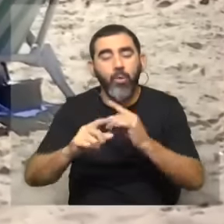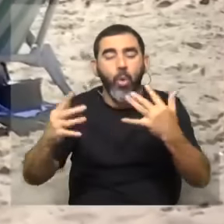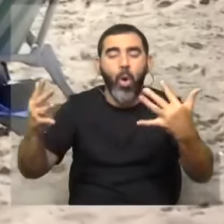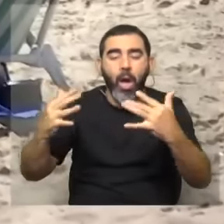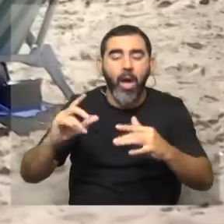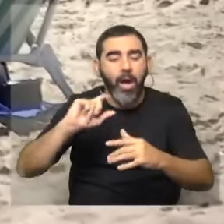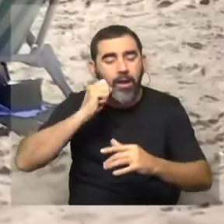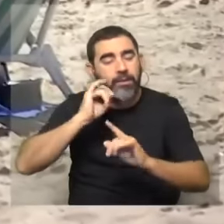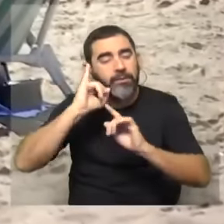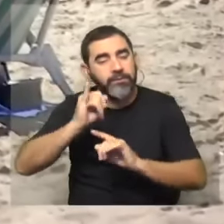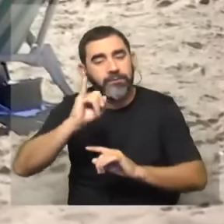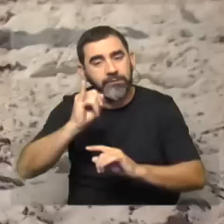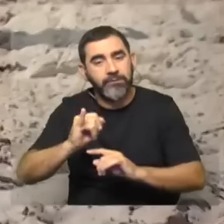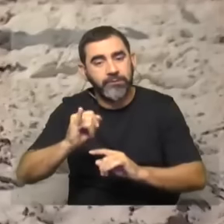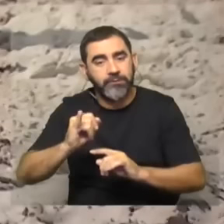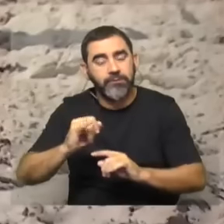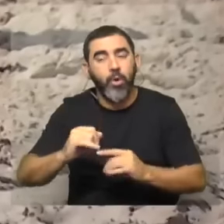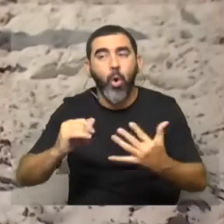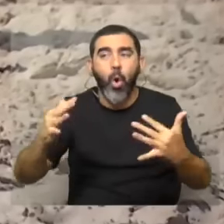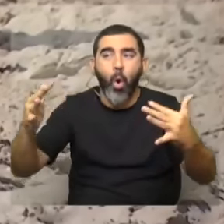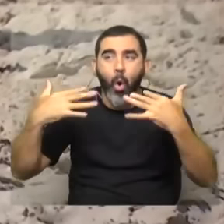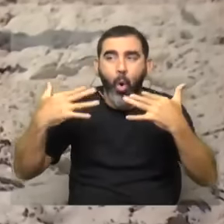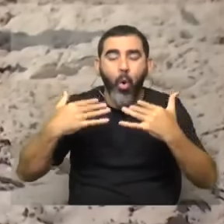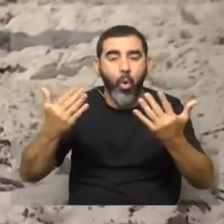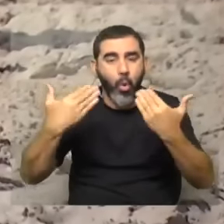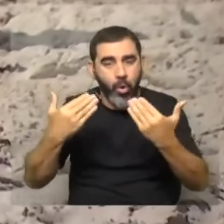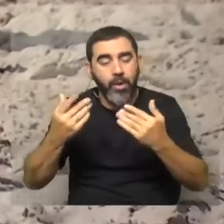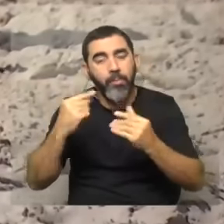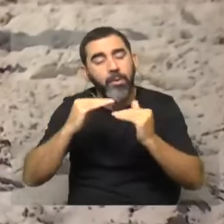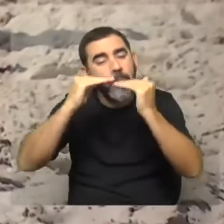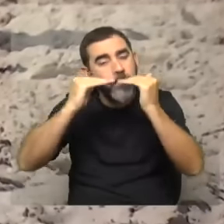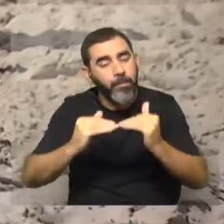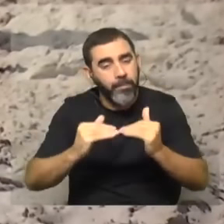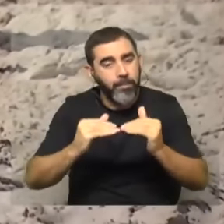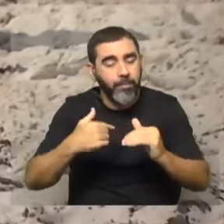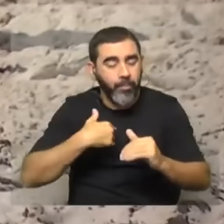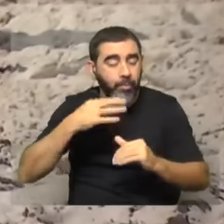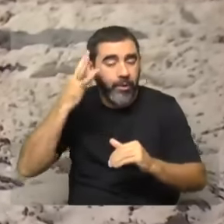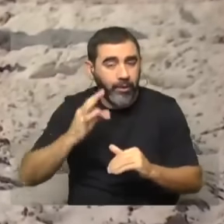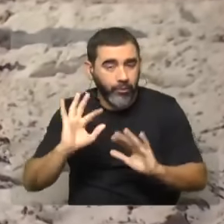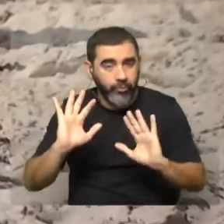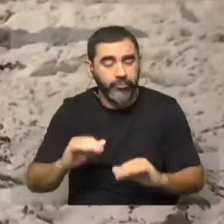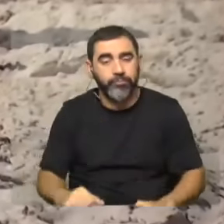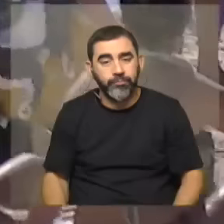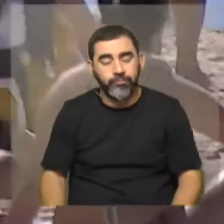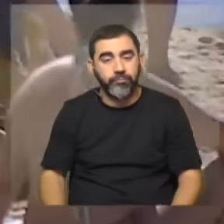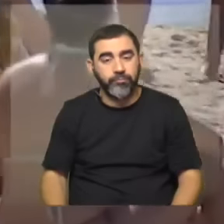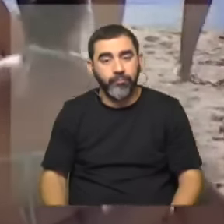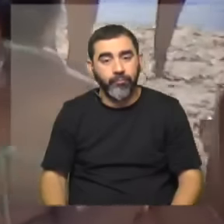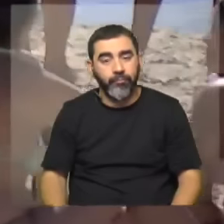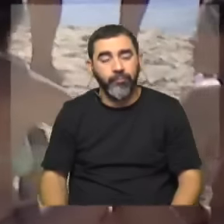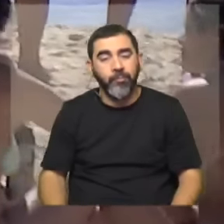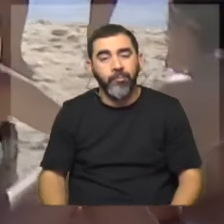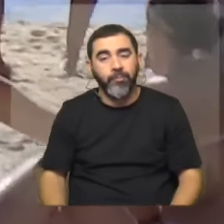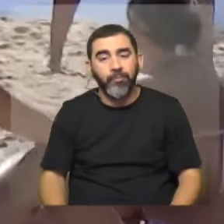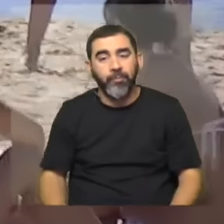cálido también denominado bola de calor pero más moderadas a m Modesto entender que en el verano pasado